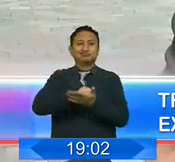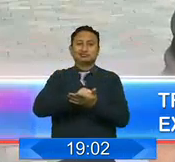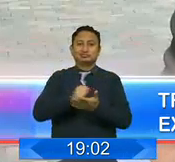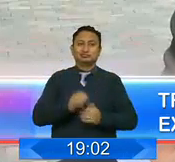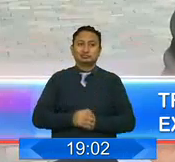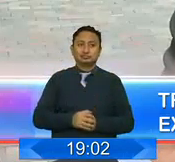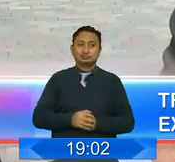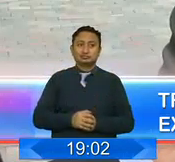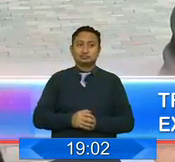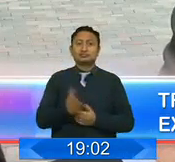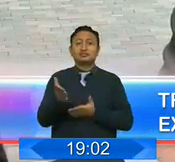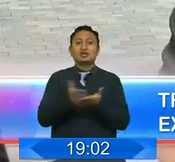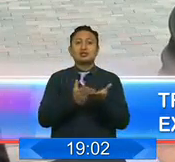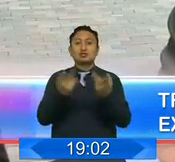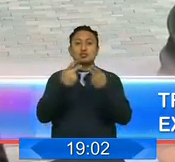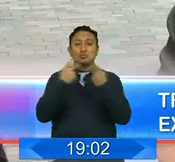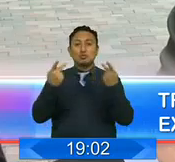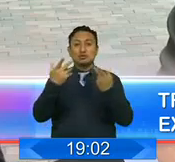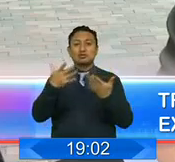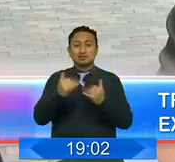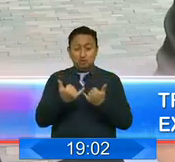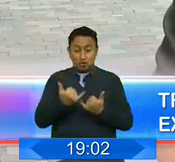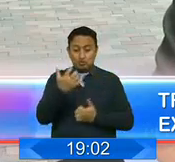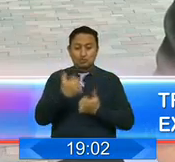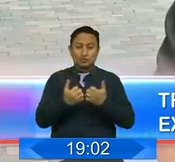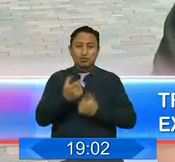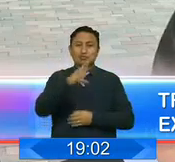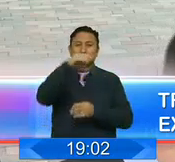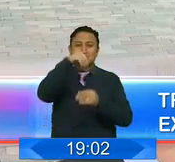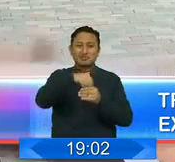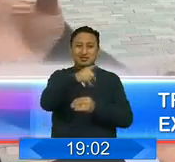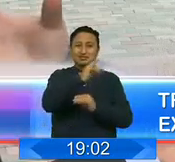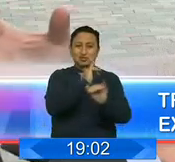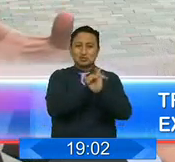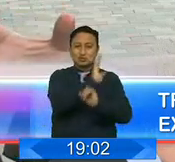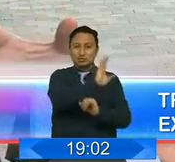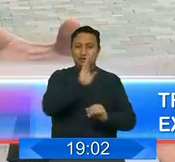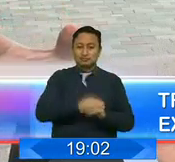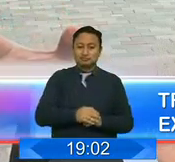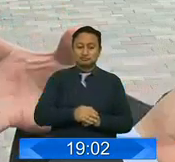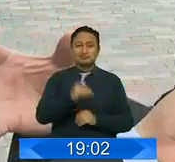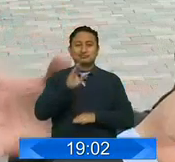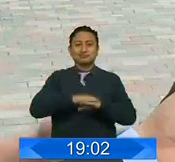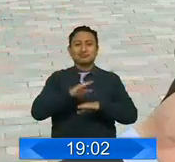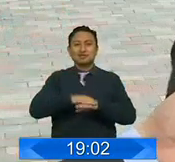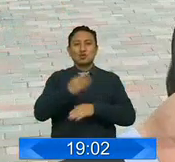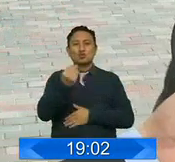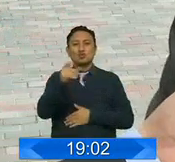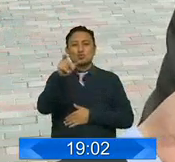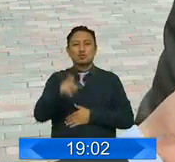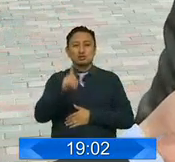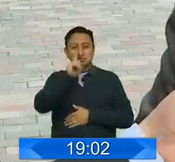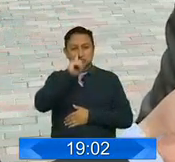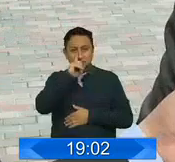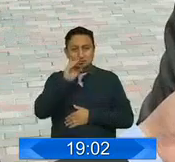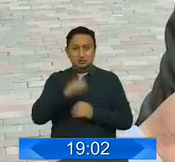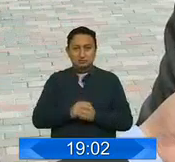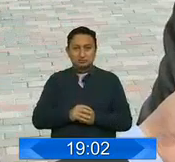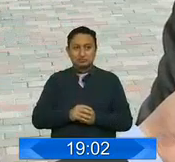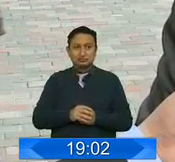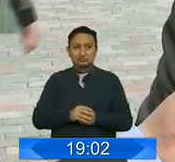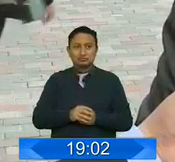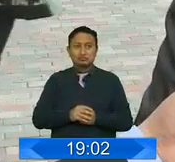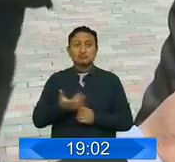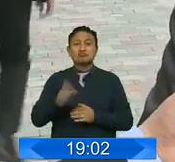destruyeron el servicio público, generaron problemas en el interior de las instituciones, engrosando indebidamente el personal y engañaron a